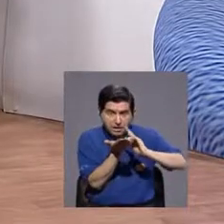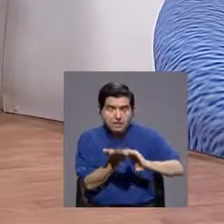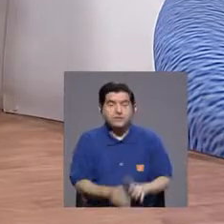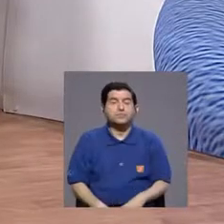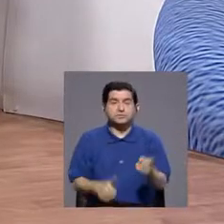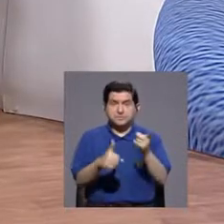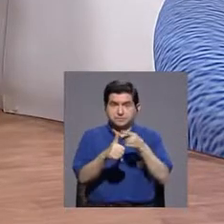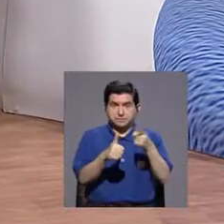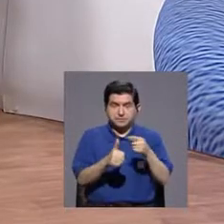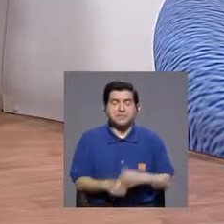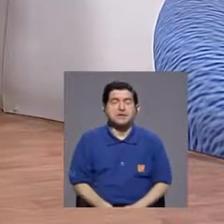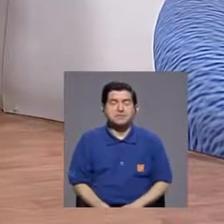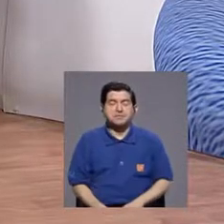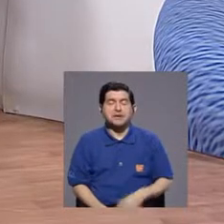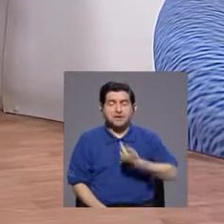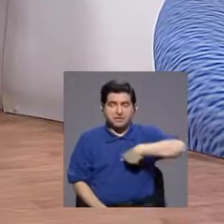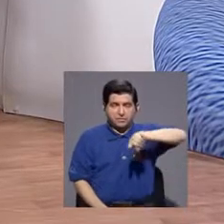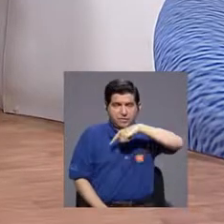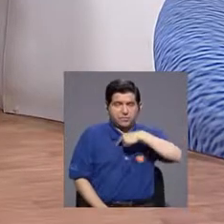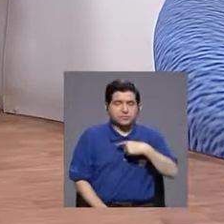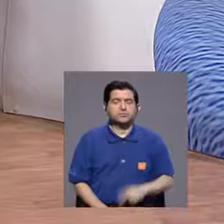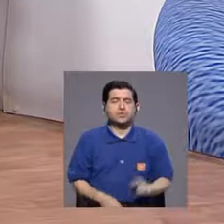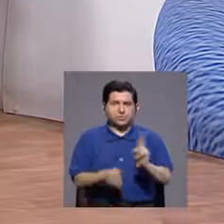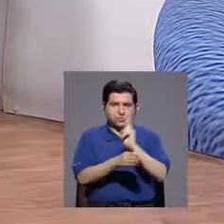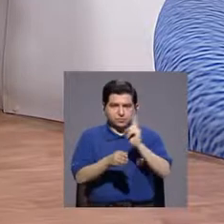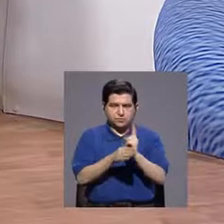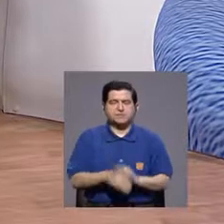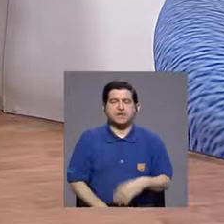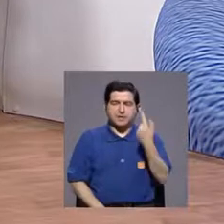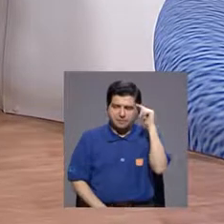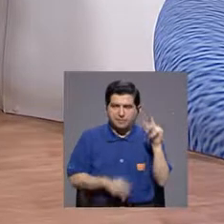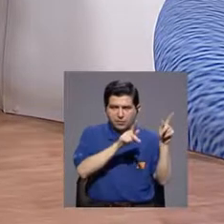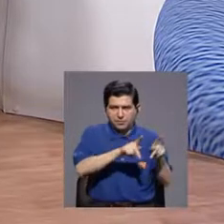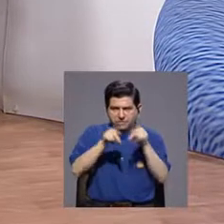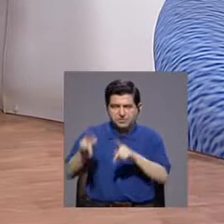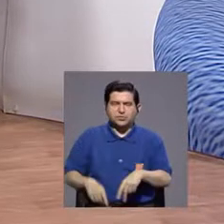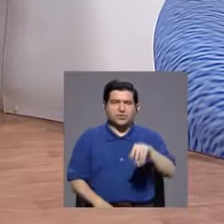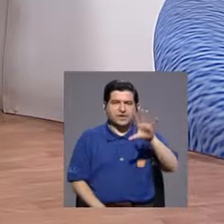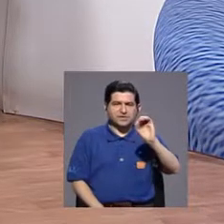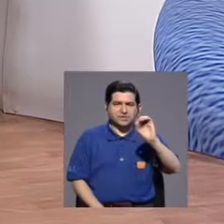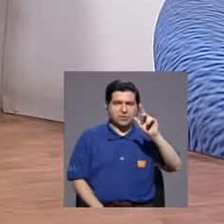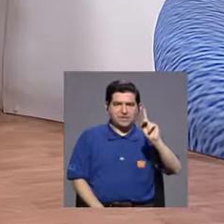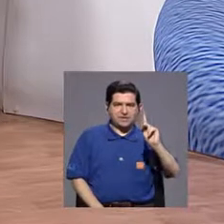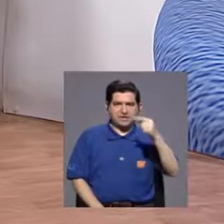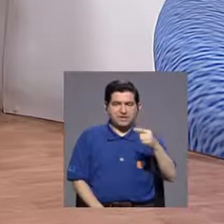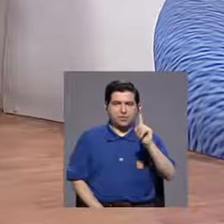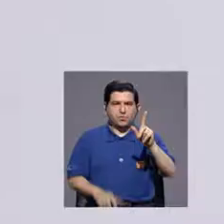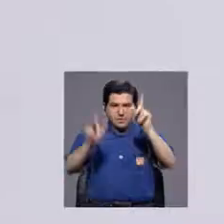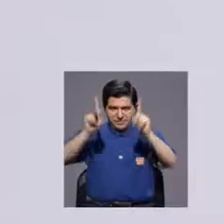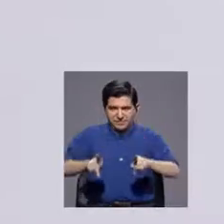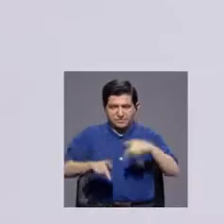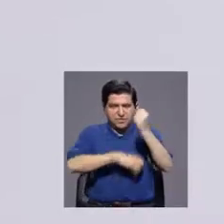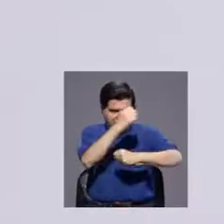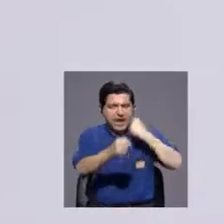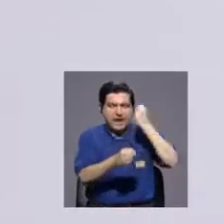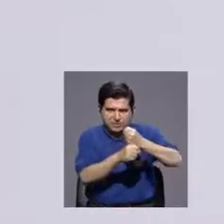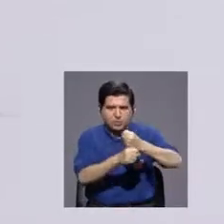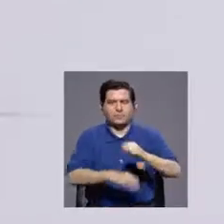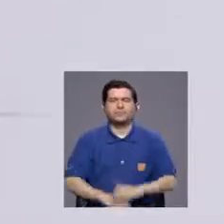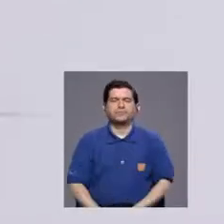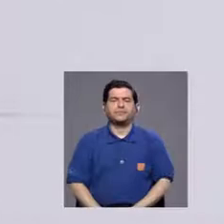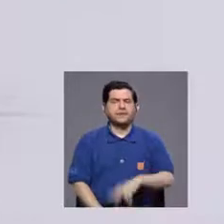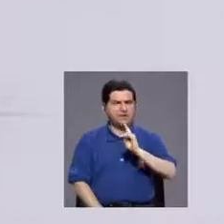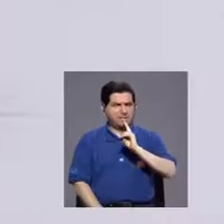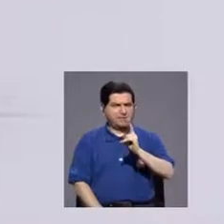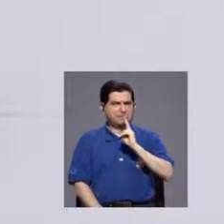realidad el primer cereal que nosotros consumimos el consumo per cápita está en 50 kilos por persona al año ahora en